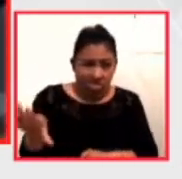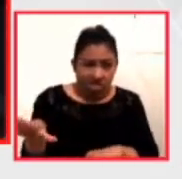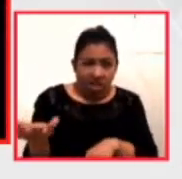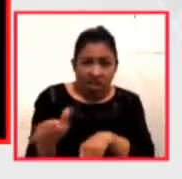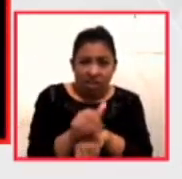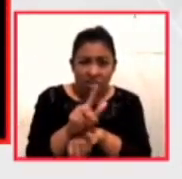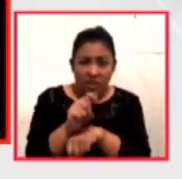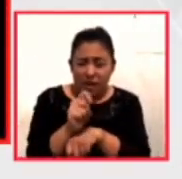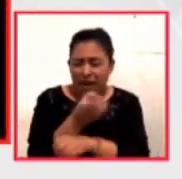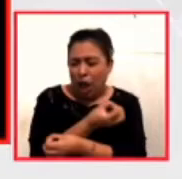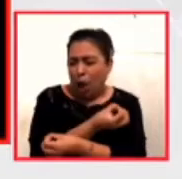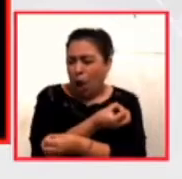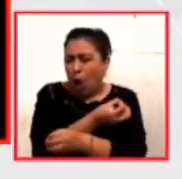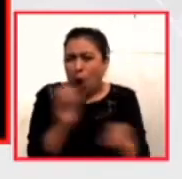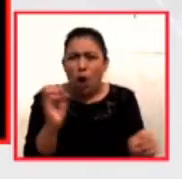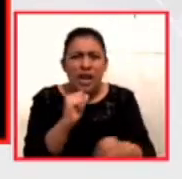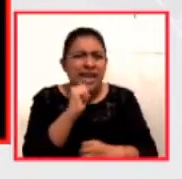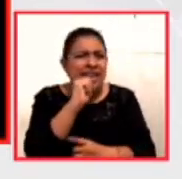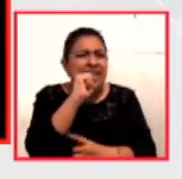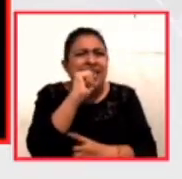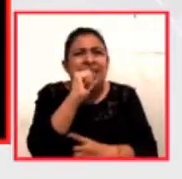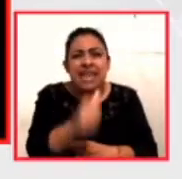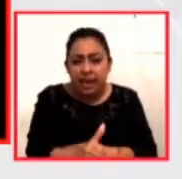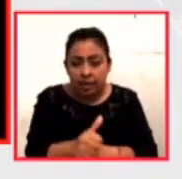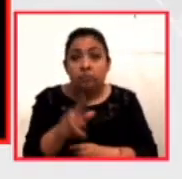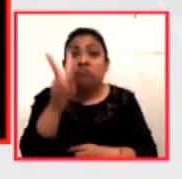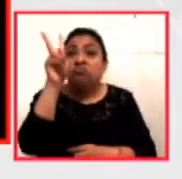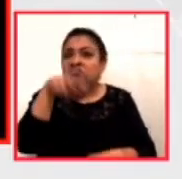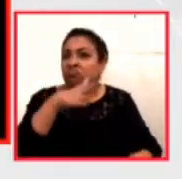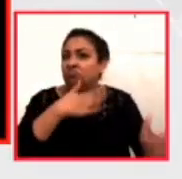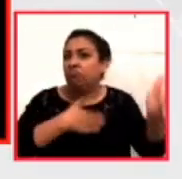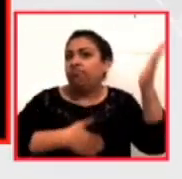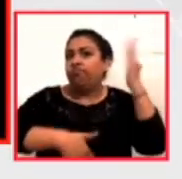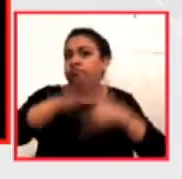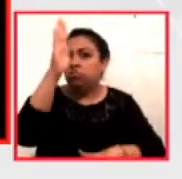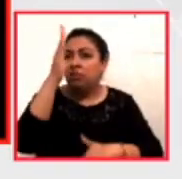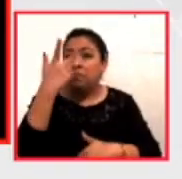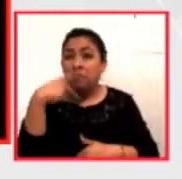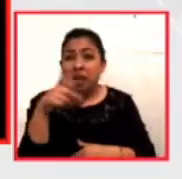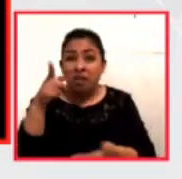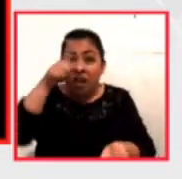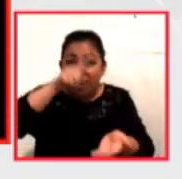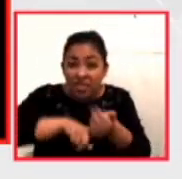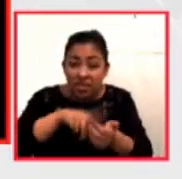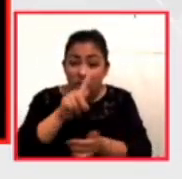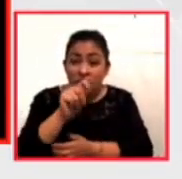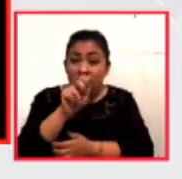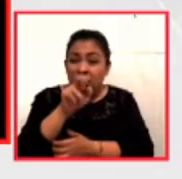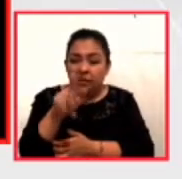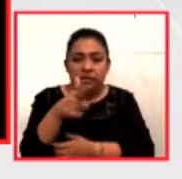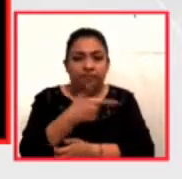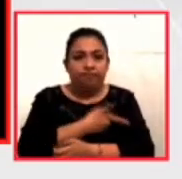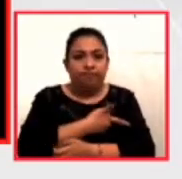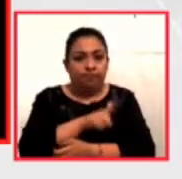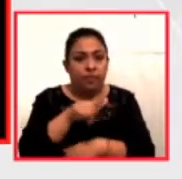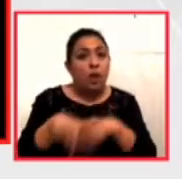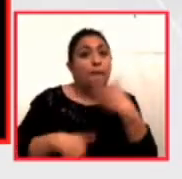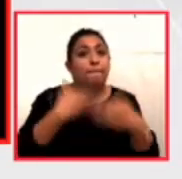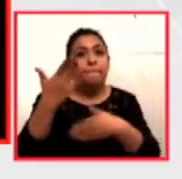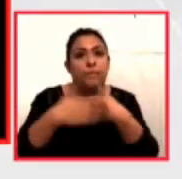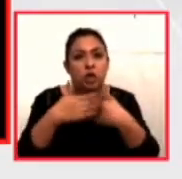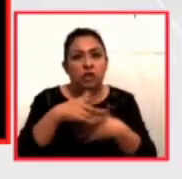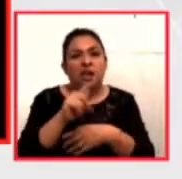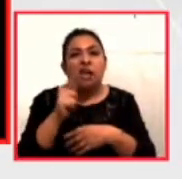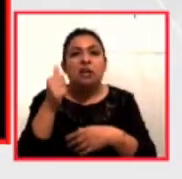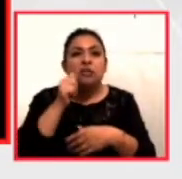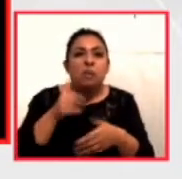televisión. El objetivo revolucionario. La producción fue un éxito, pero no fue bien visto al interior de la empresa. Su siguiente telenovela siempre encontró trabas